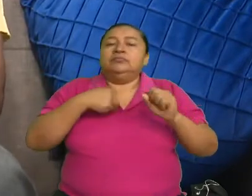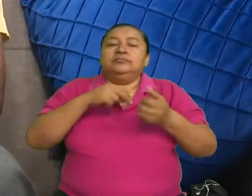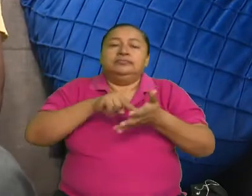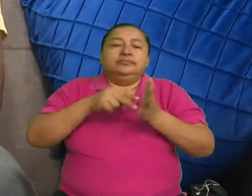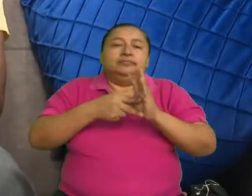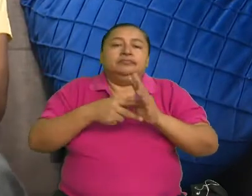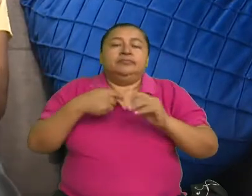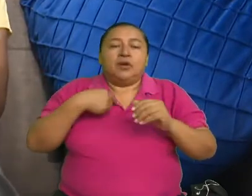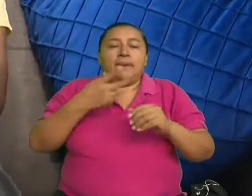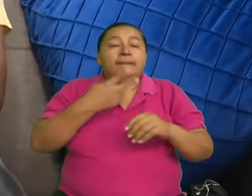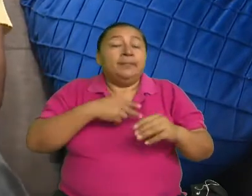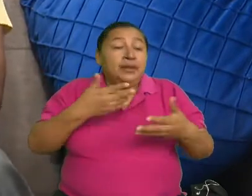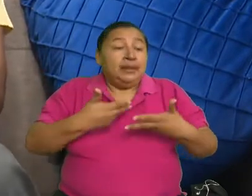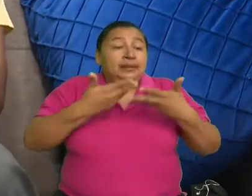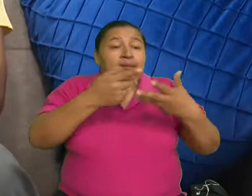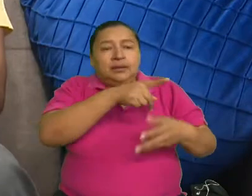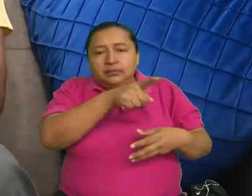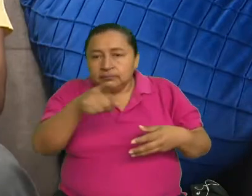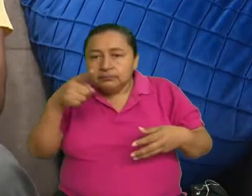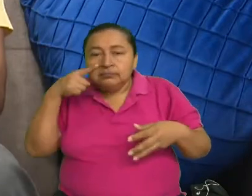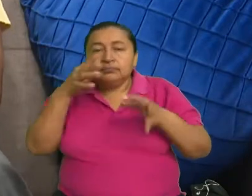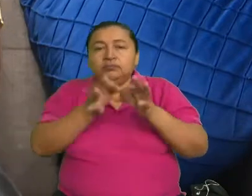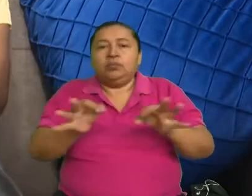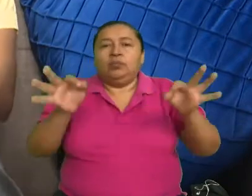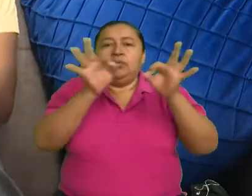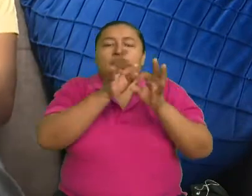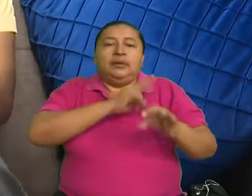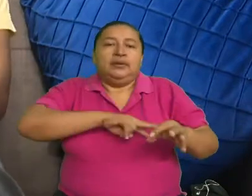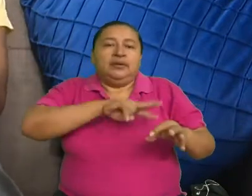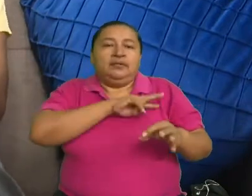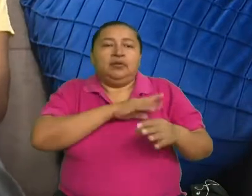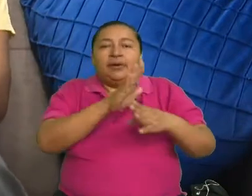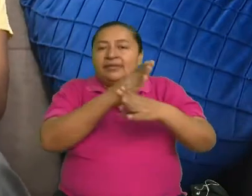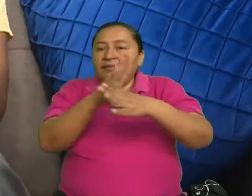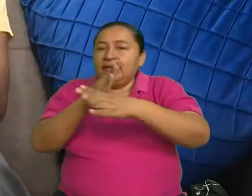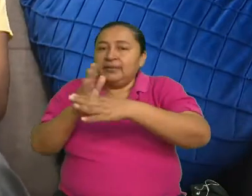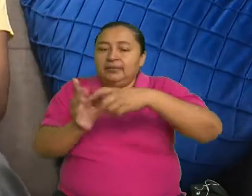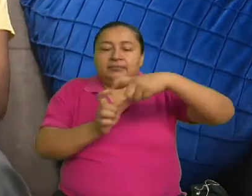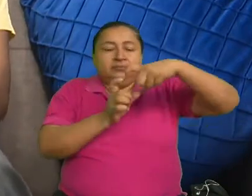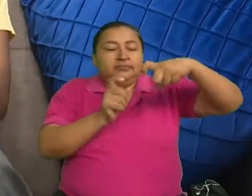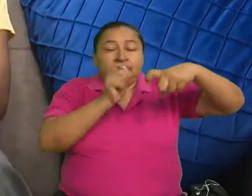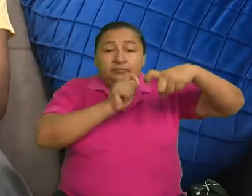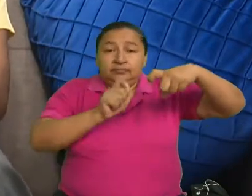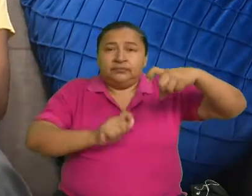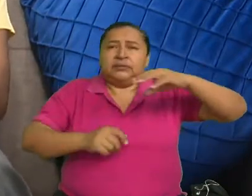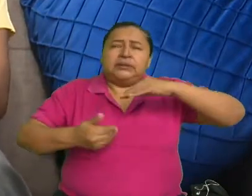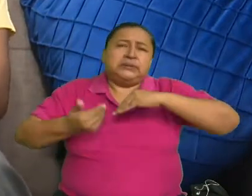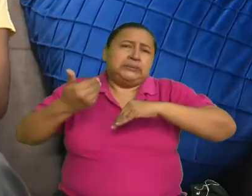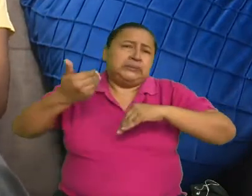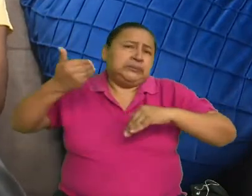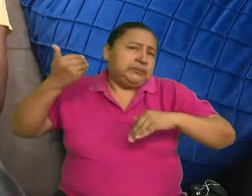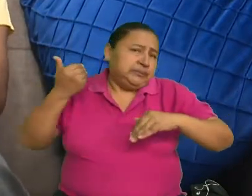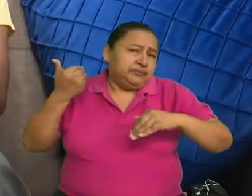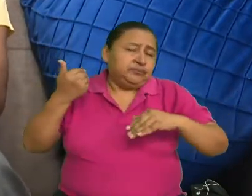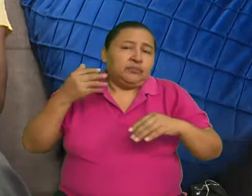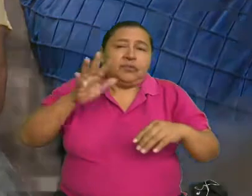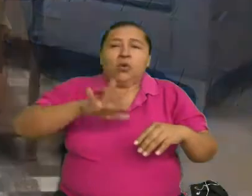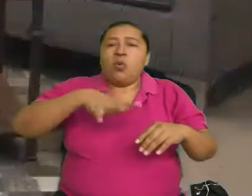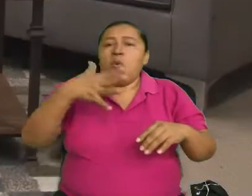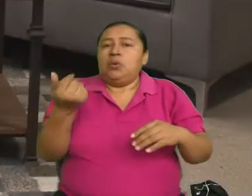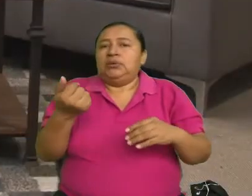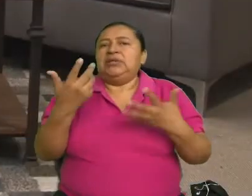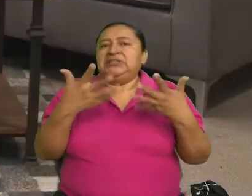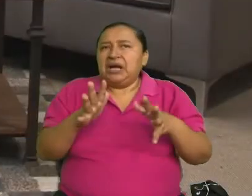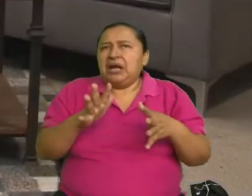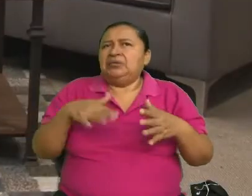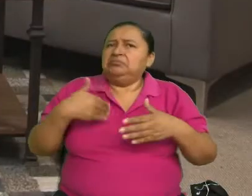la revalorización de estas recetas, algunas recetas ancestrales, otras también tropicalizadas ya en